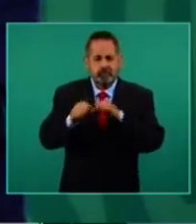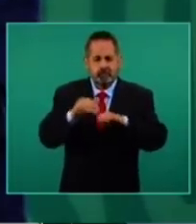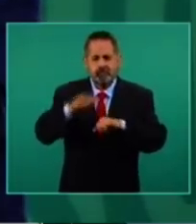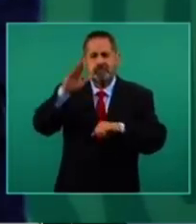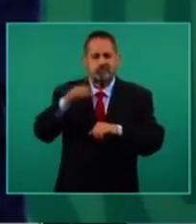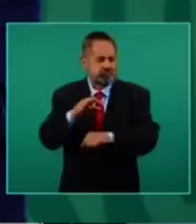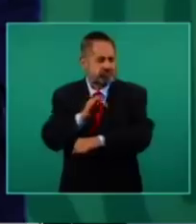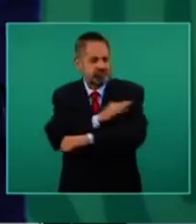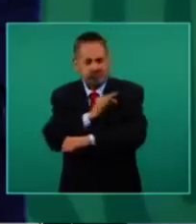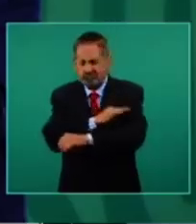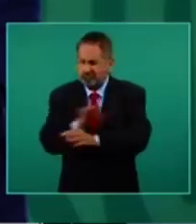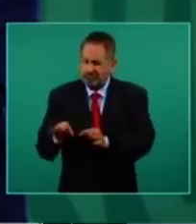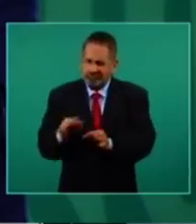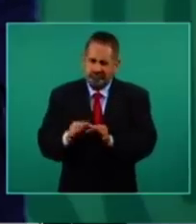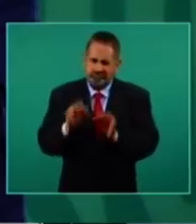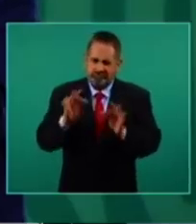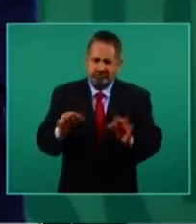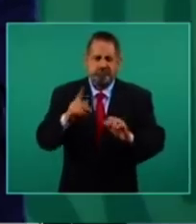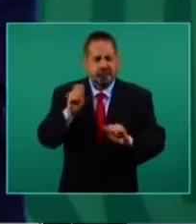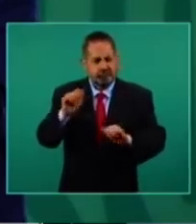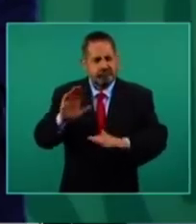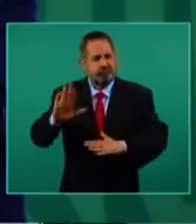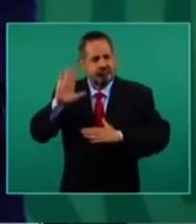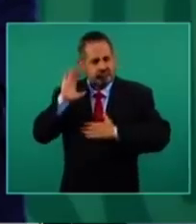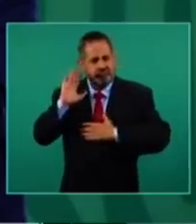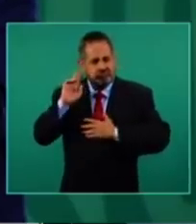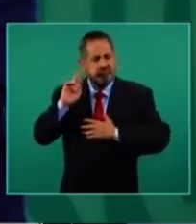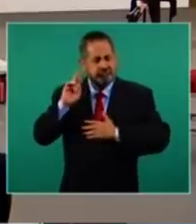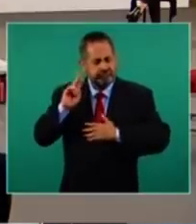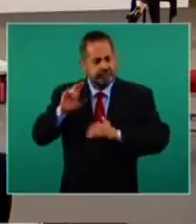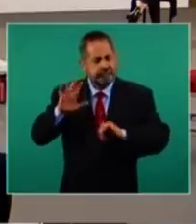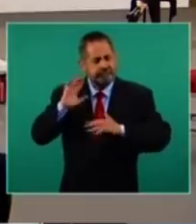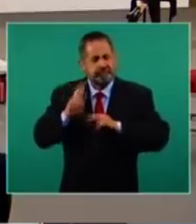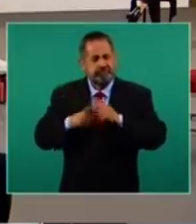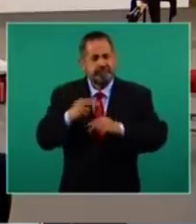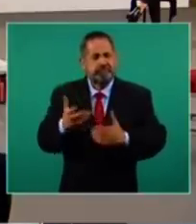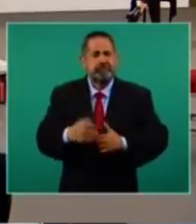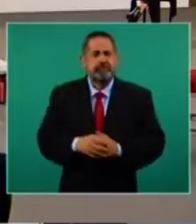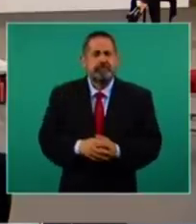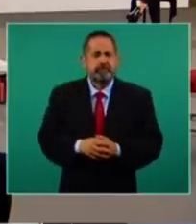años. Ese es el compromiso que estamos haciendo.